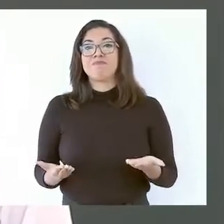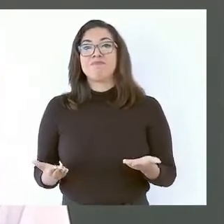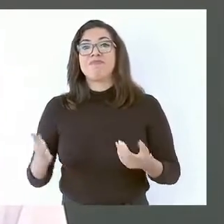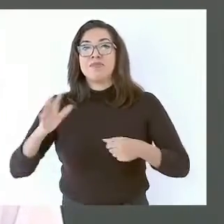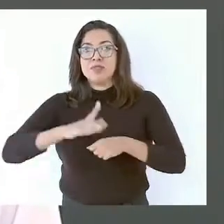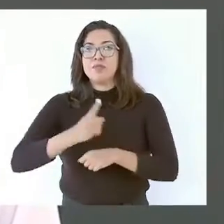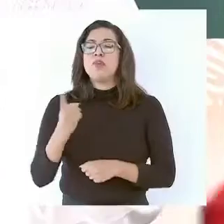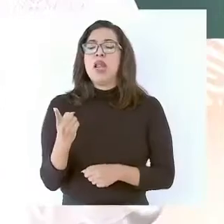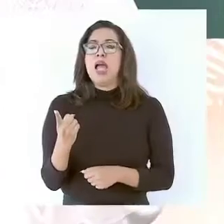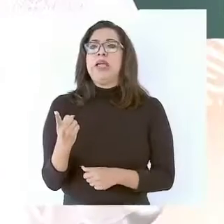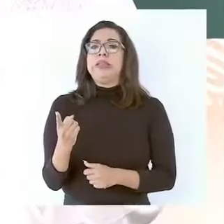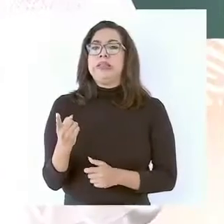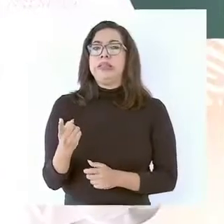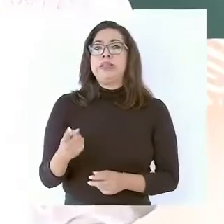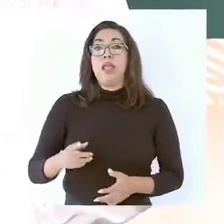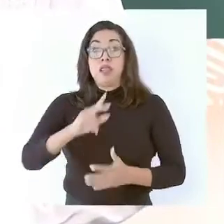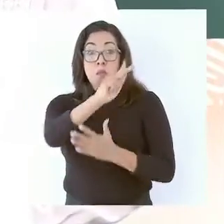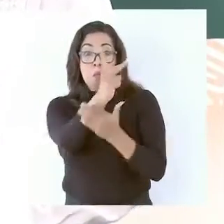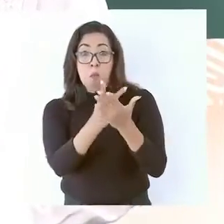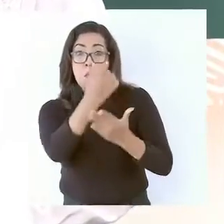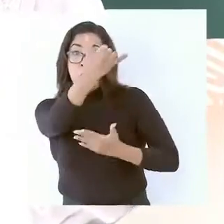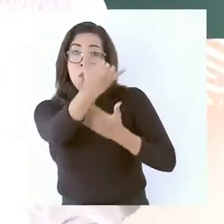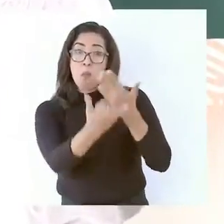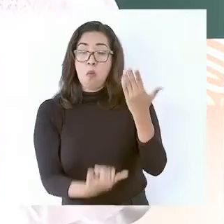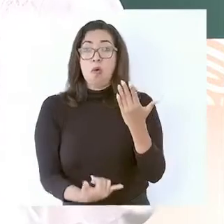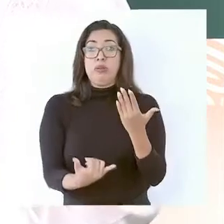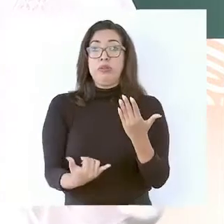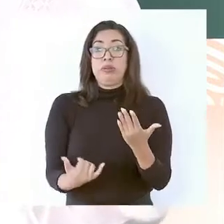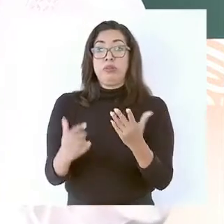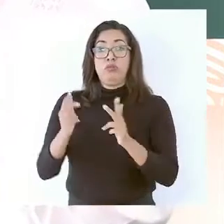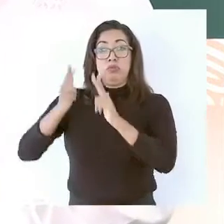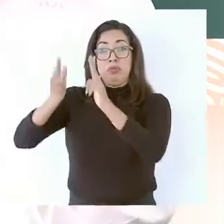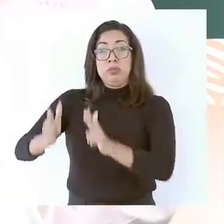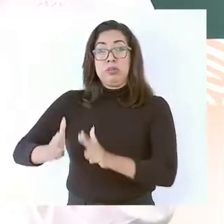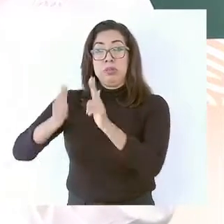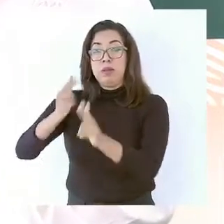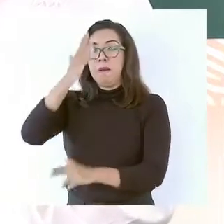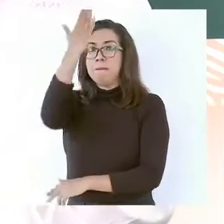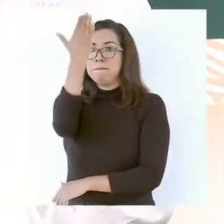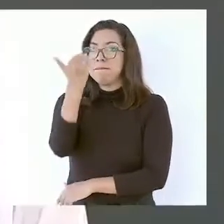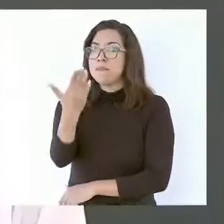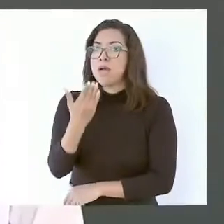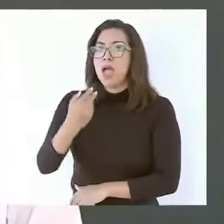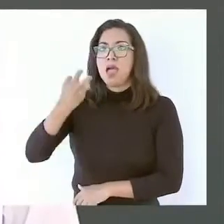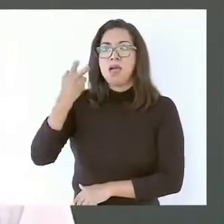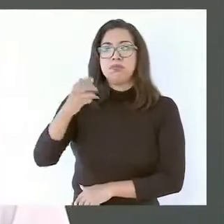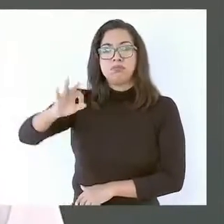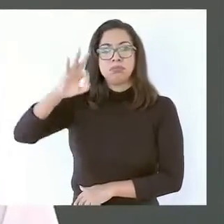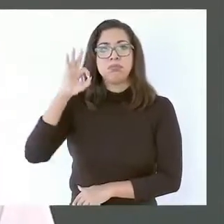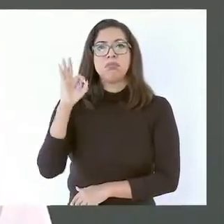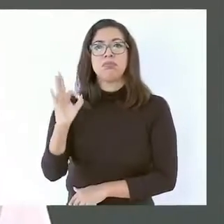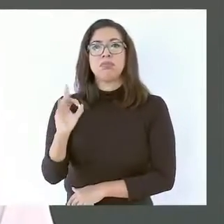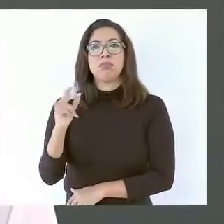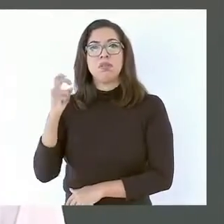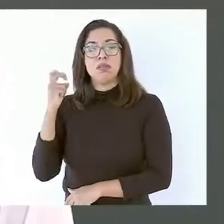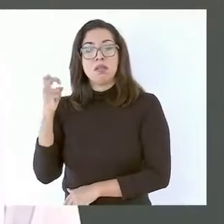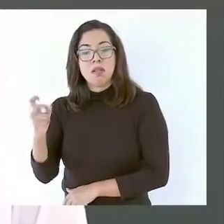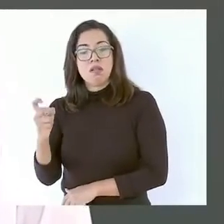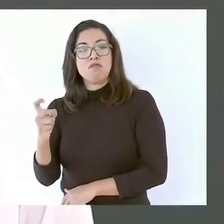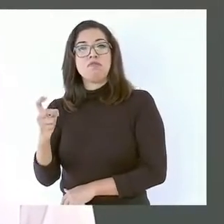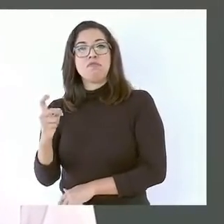que el proyecto del Tren Maya es mucho más que una obra de infraestructura. en realidad representa un nuevo